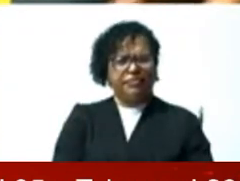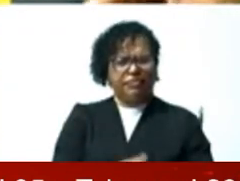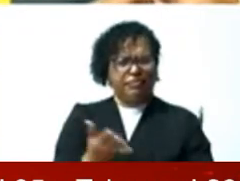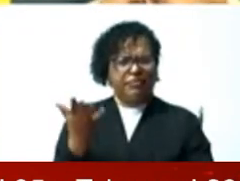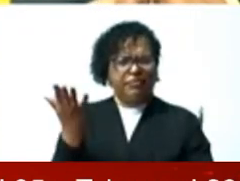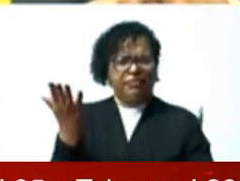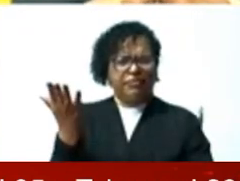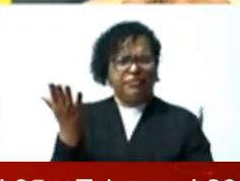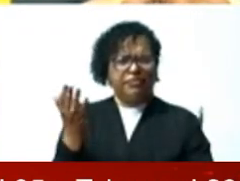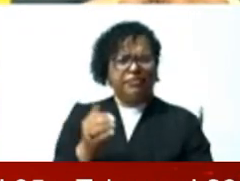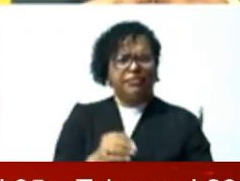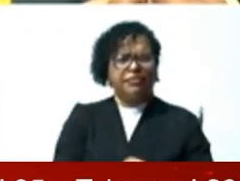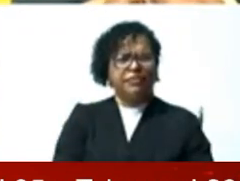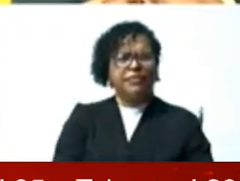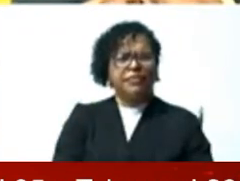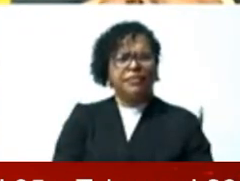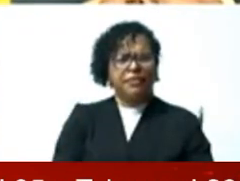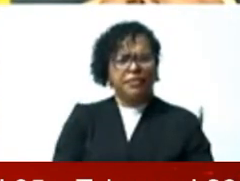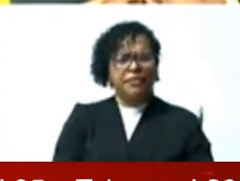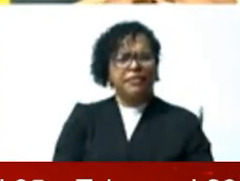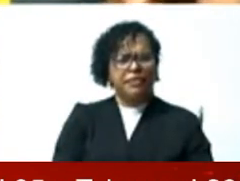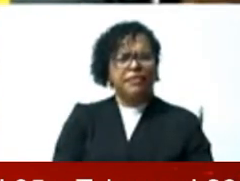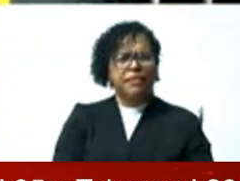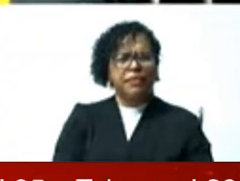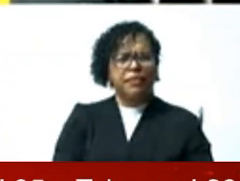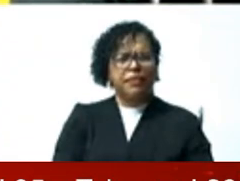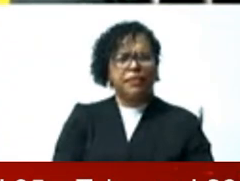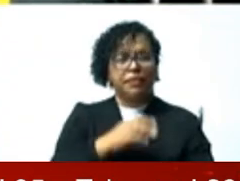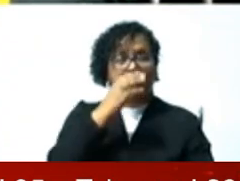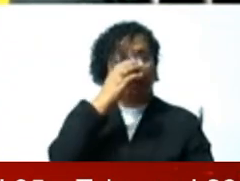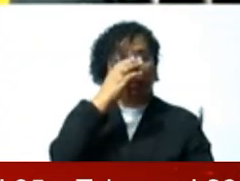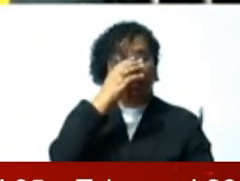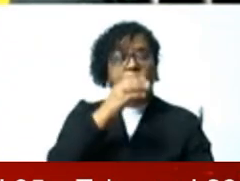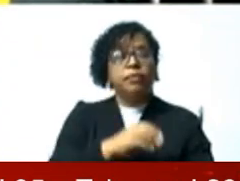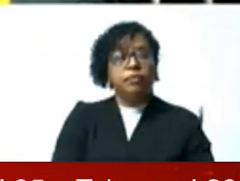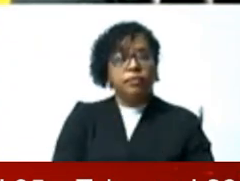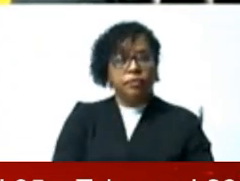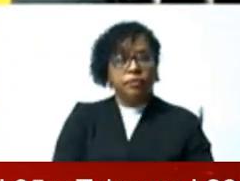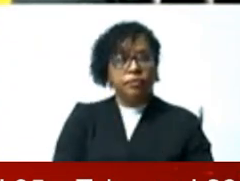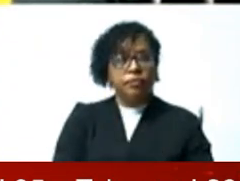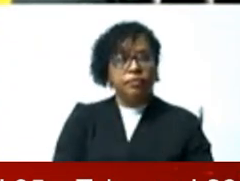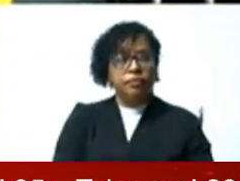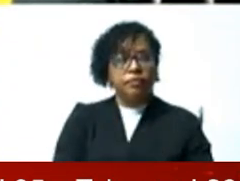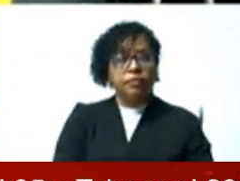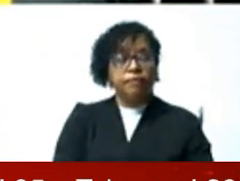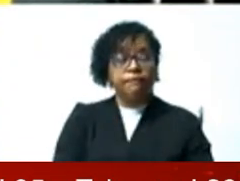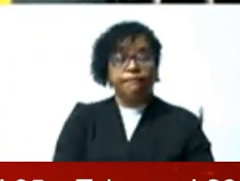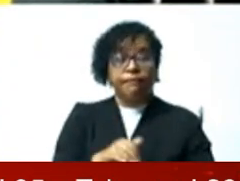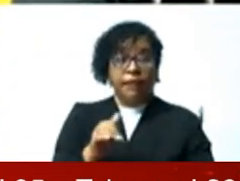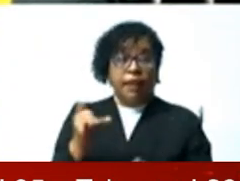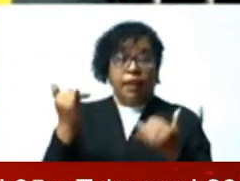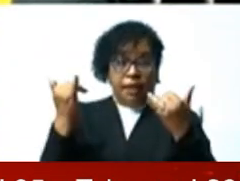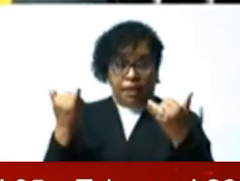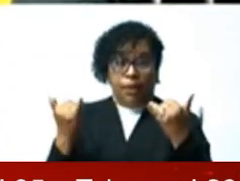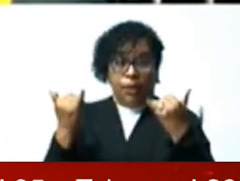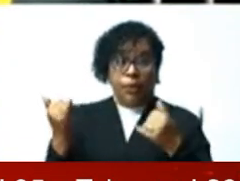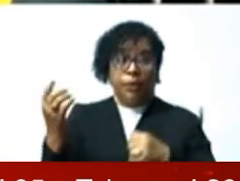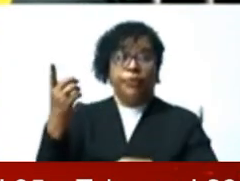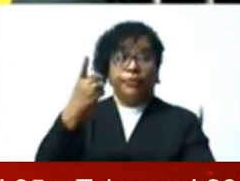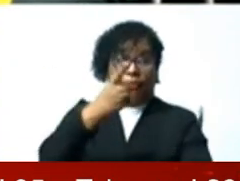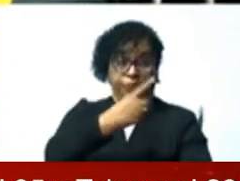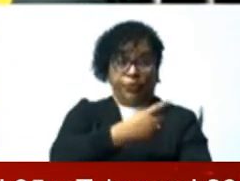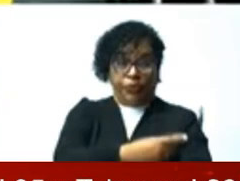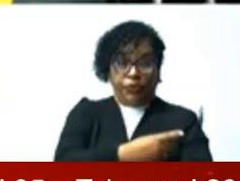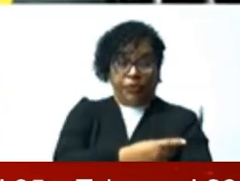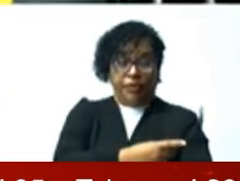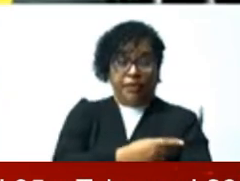Diputados. Que por demás llegan una fecha histórica y emblemática para la República Dominicana. Hoy es 14